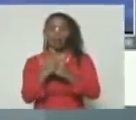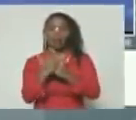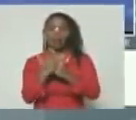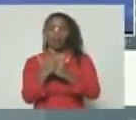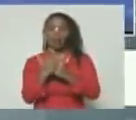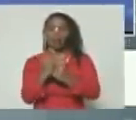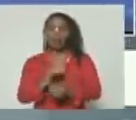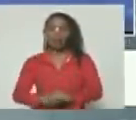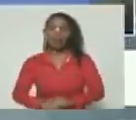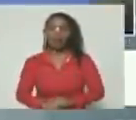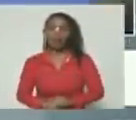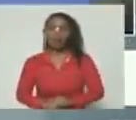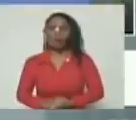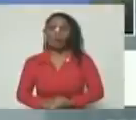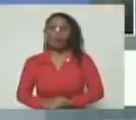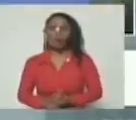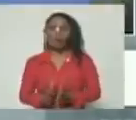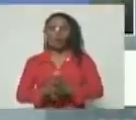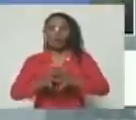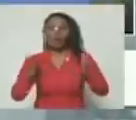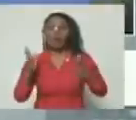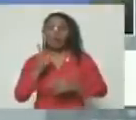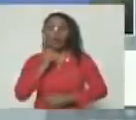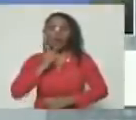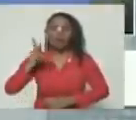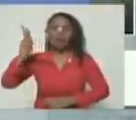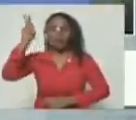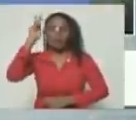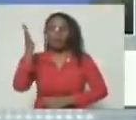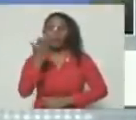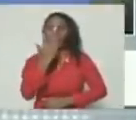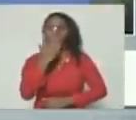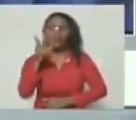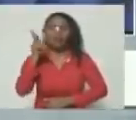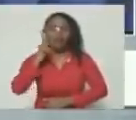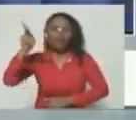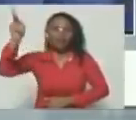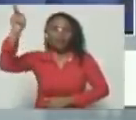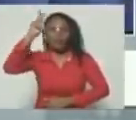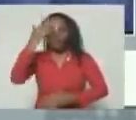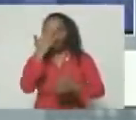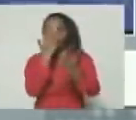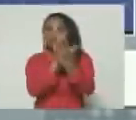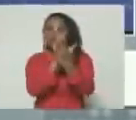la operación Gran Cacique Guaycaipuro y poner a Guaycaipuro al frente, pues.